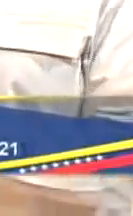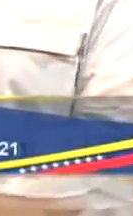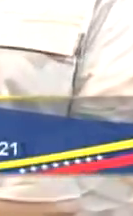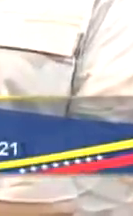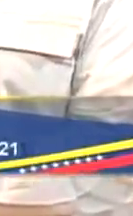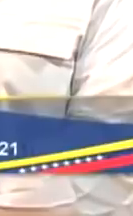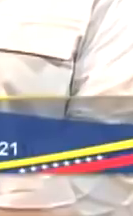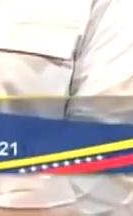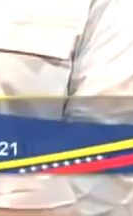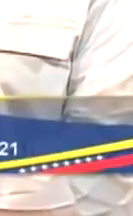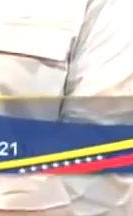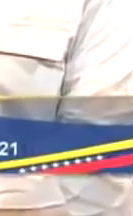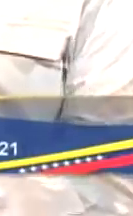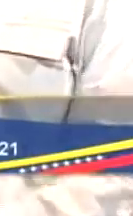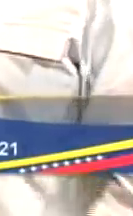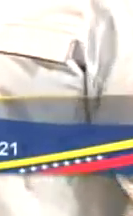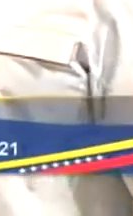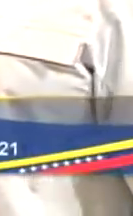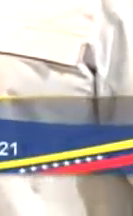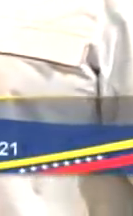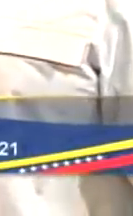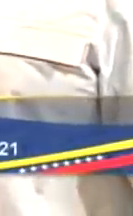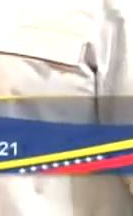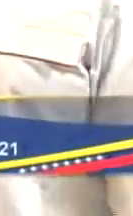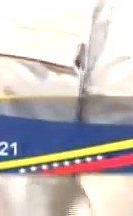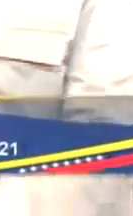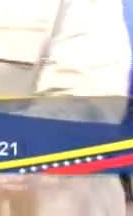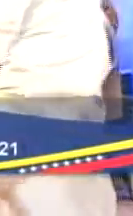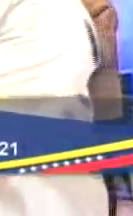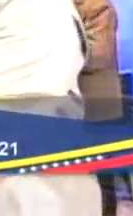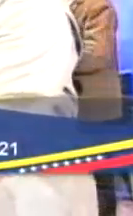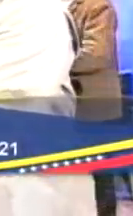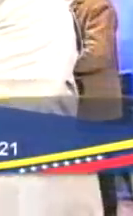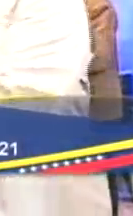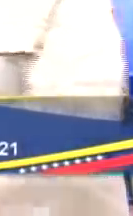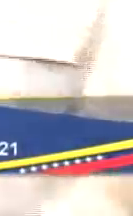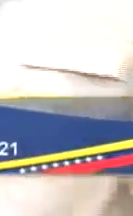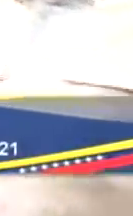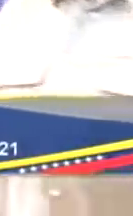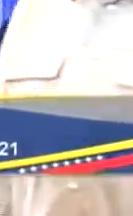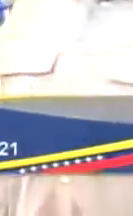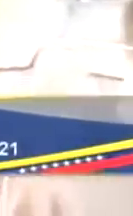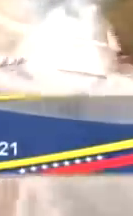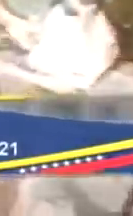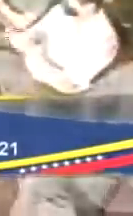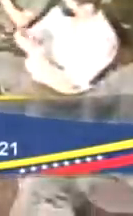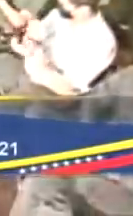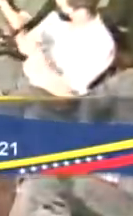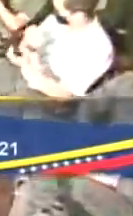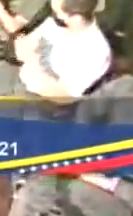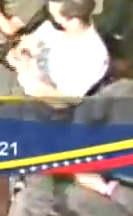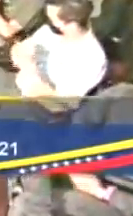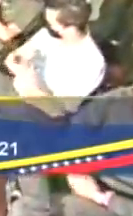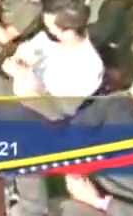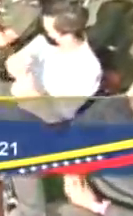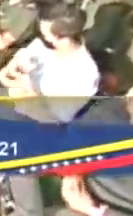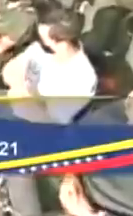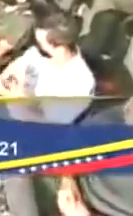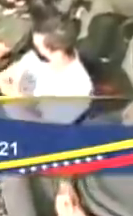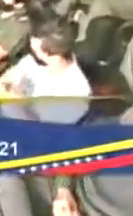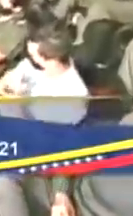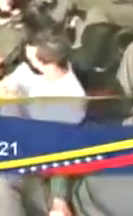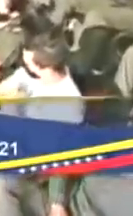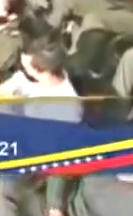membrana plasmática parasitaria y sus moduladores, problemas de vital importancia para la comprensión de los mecanismos de